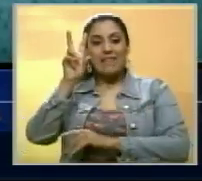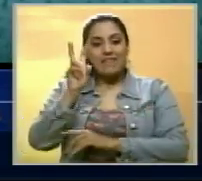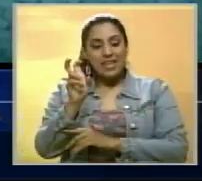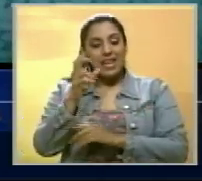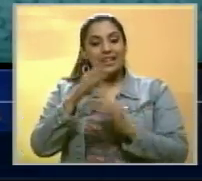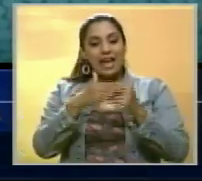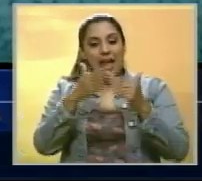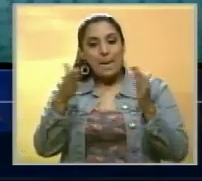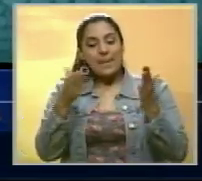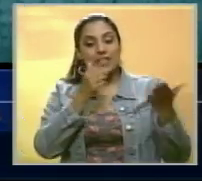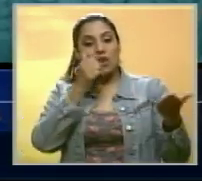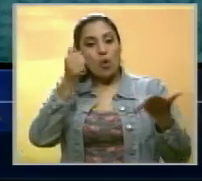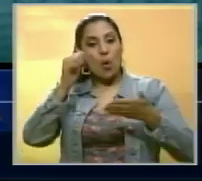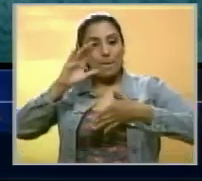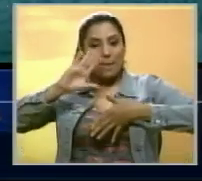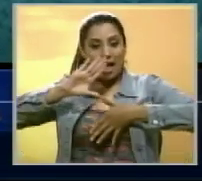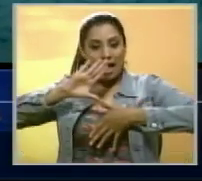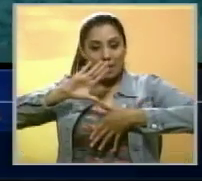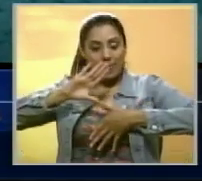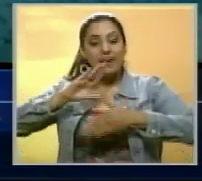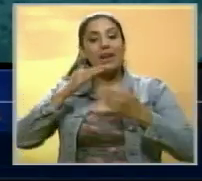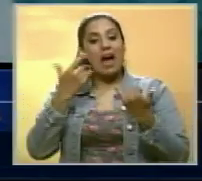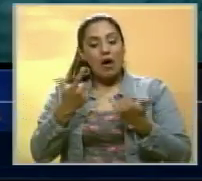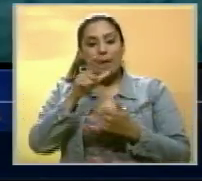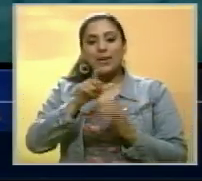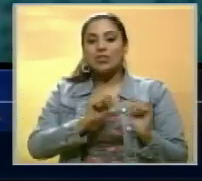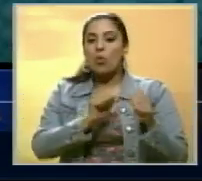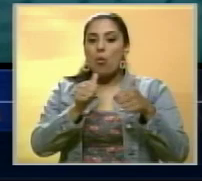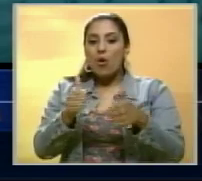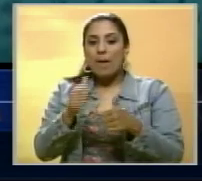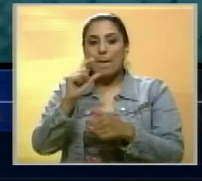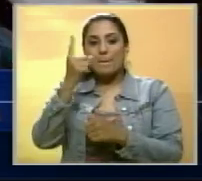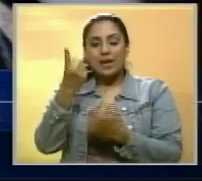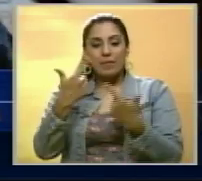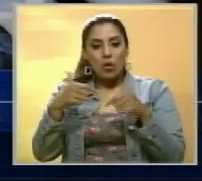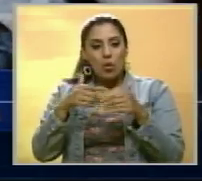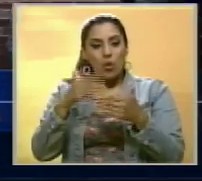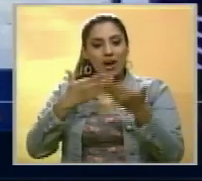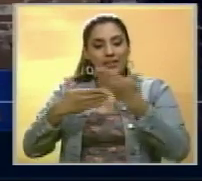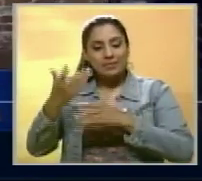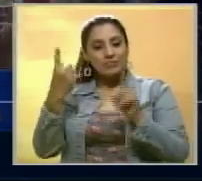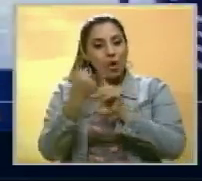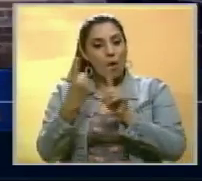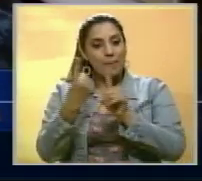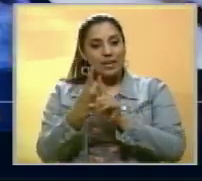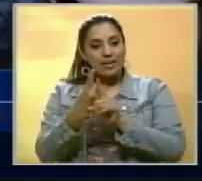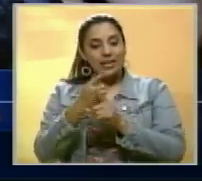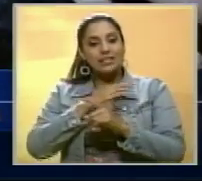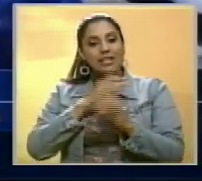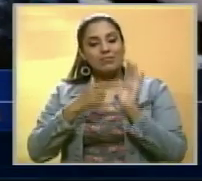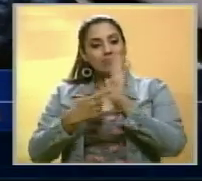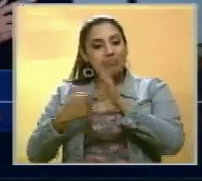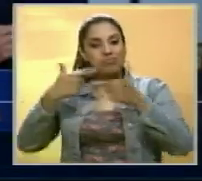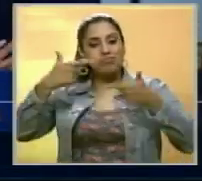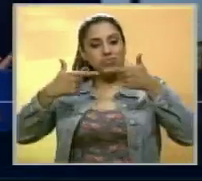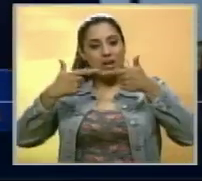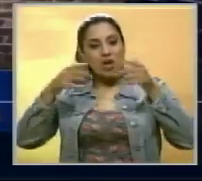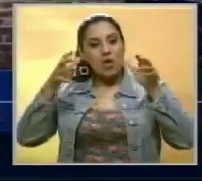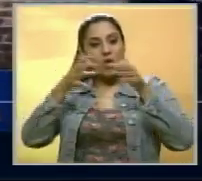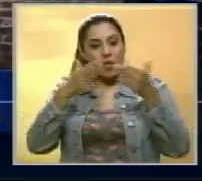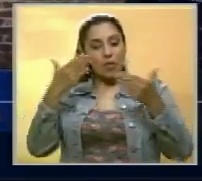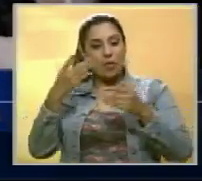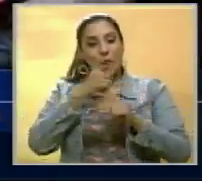ceremonia inaugural de la Copa América Centenario y darán paso al primer partido de la competición, al que enfrentará a la